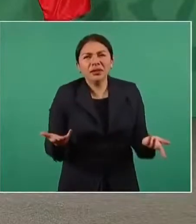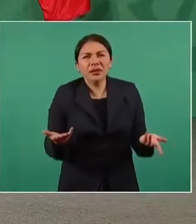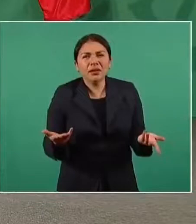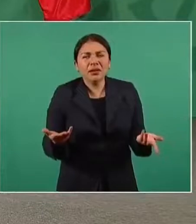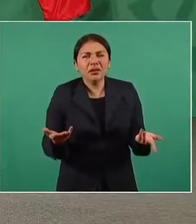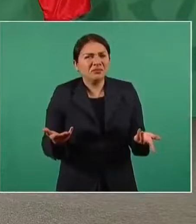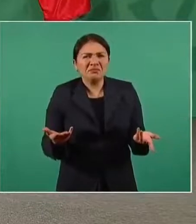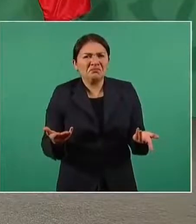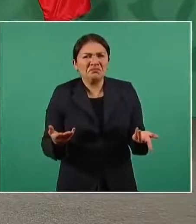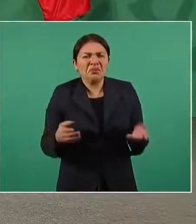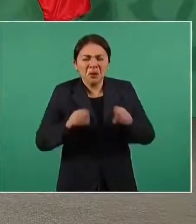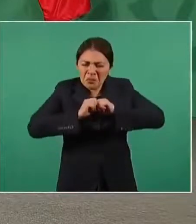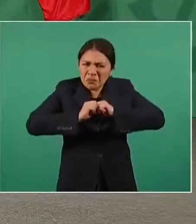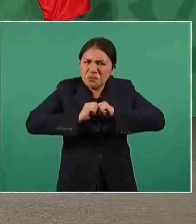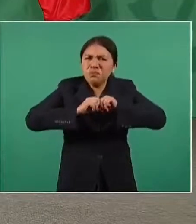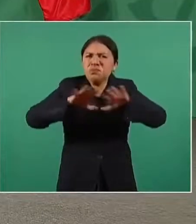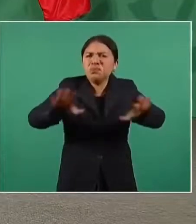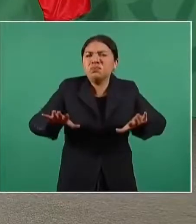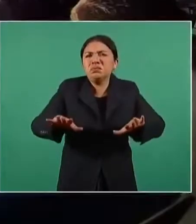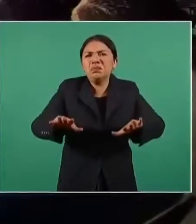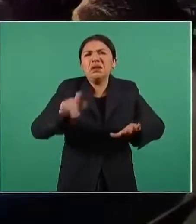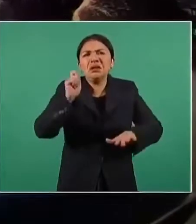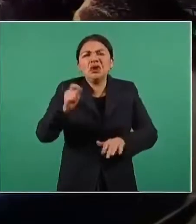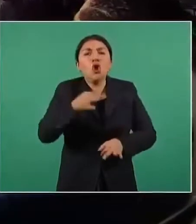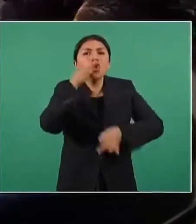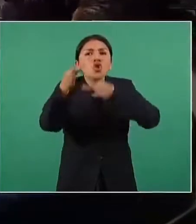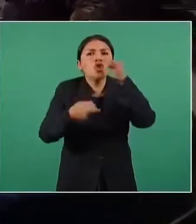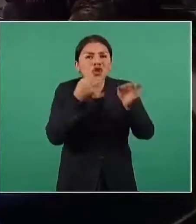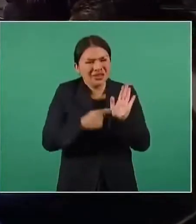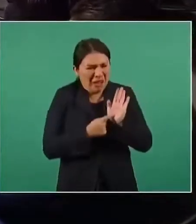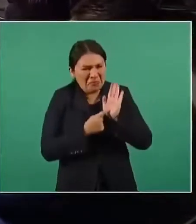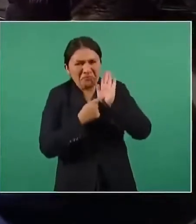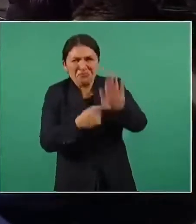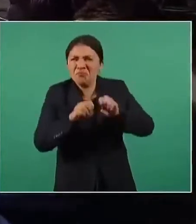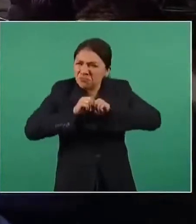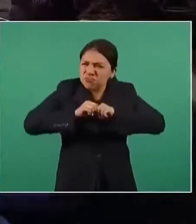mapa, pero un mapa que nadie ha podido seguir.